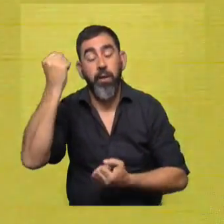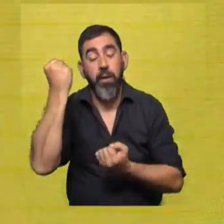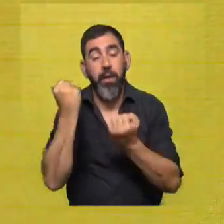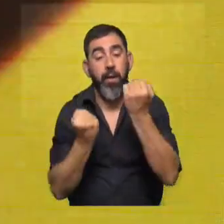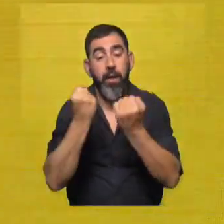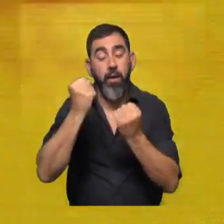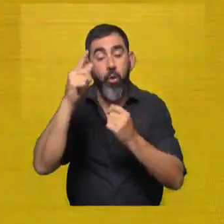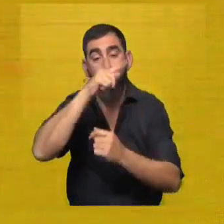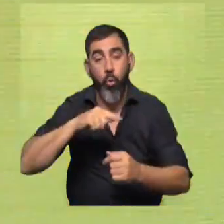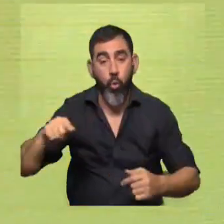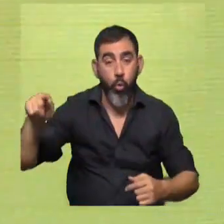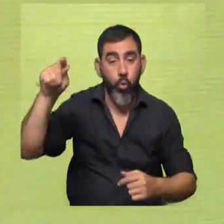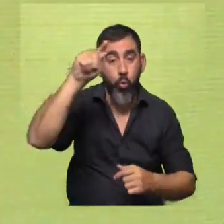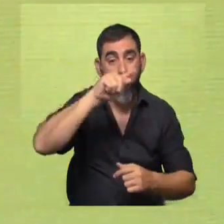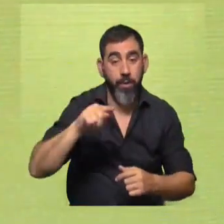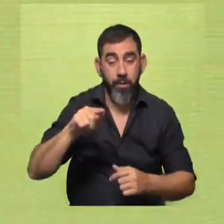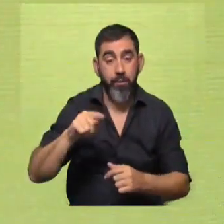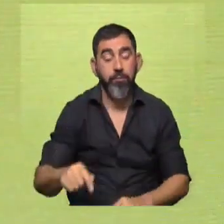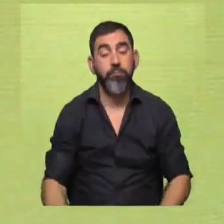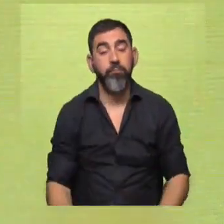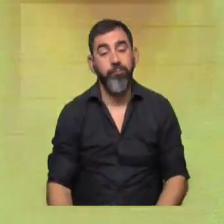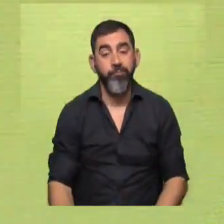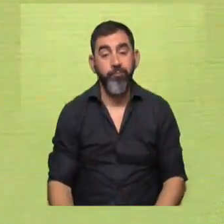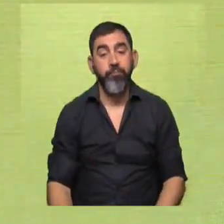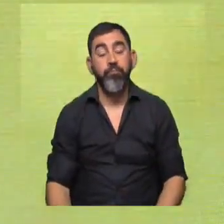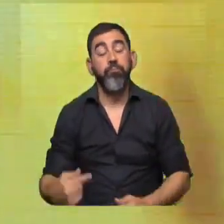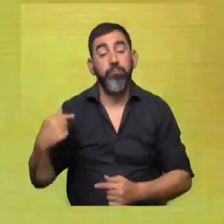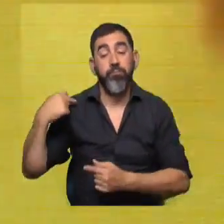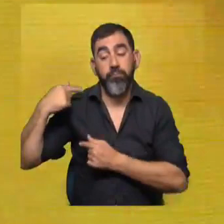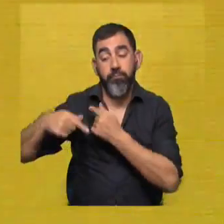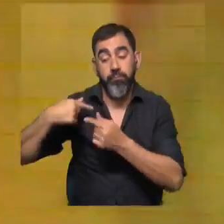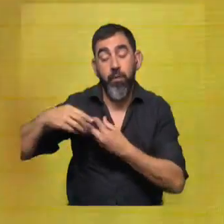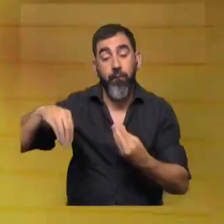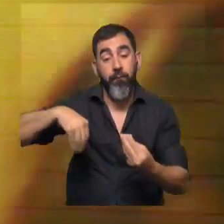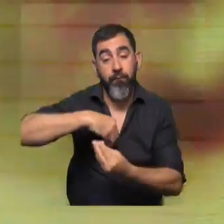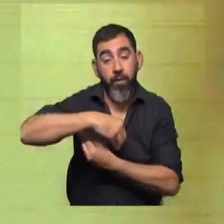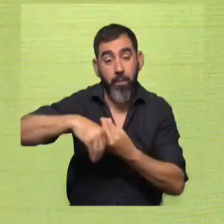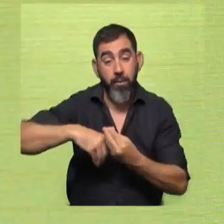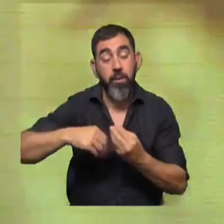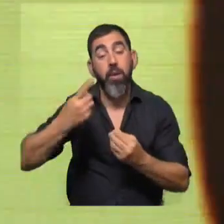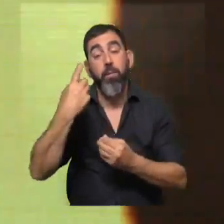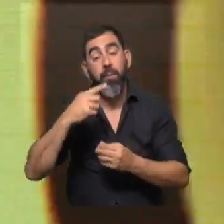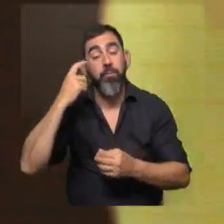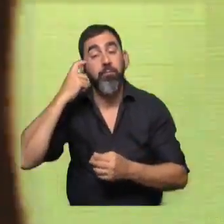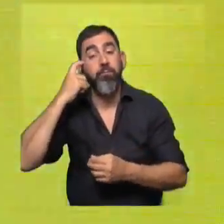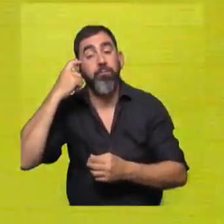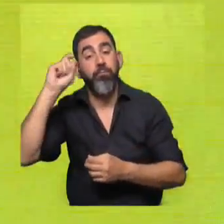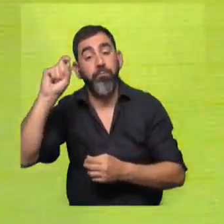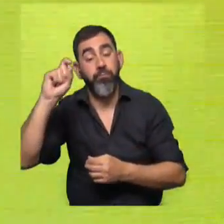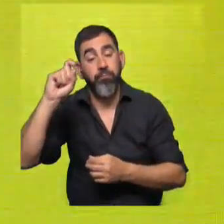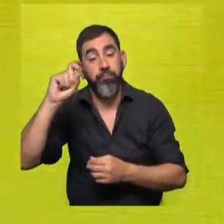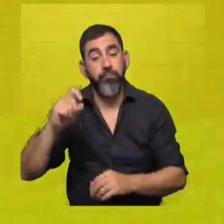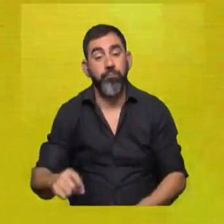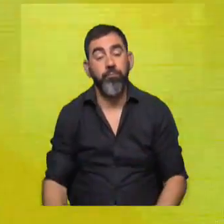economía circular, que tiene que ver con una tradición de una familia también, pero es una iniciativa que en